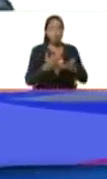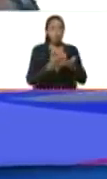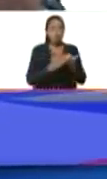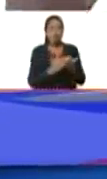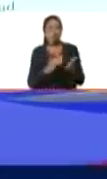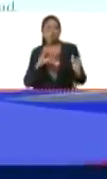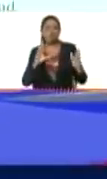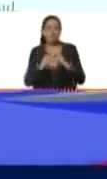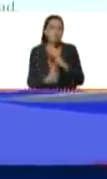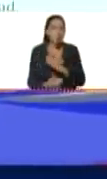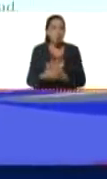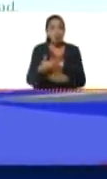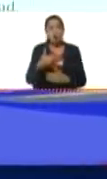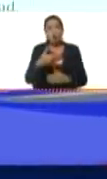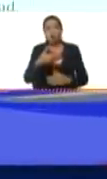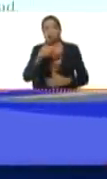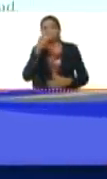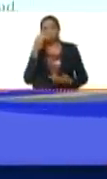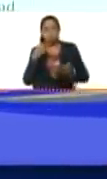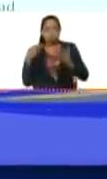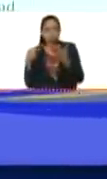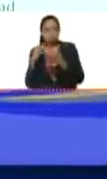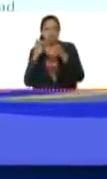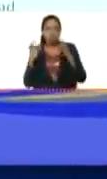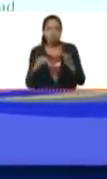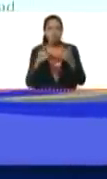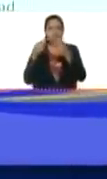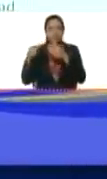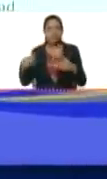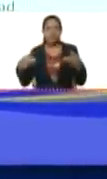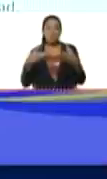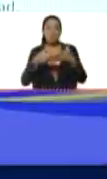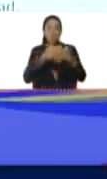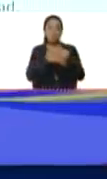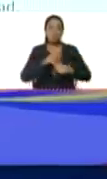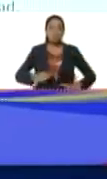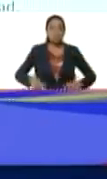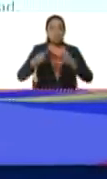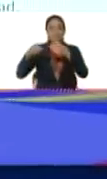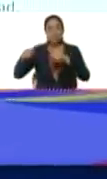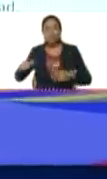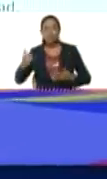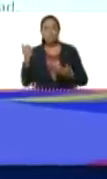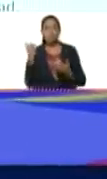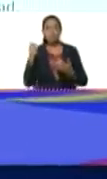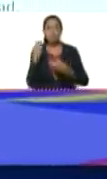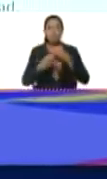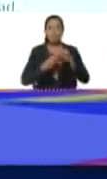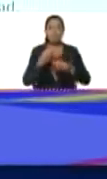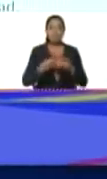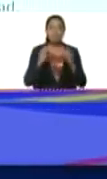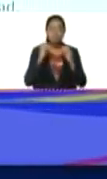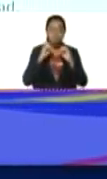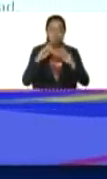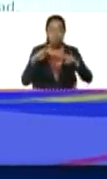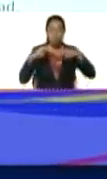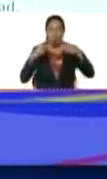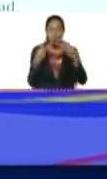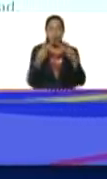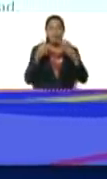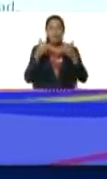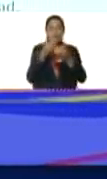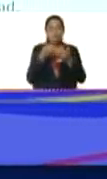delito. Y es lo que vienen haciendo nuestros distintos guardias nacionales, nuestras distintas policías, y que ha generado este efecto. Para eso